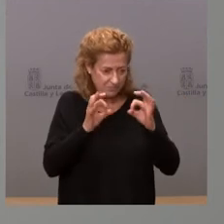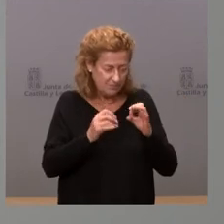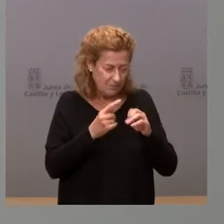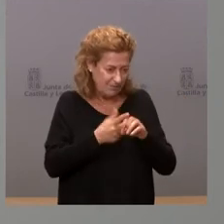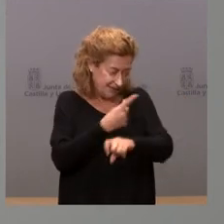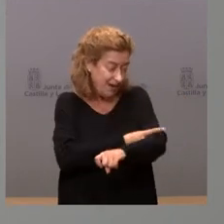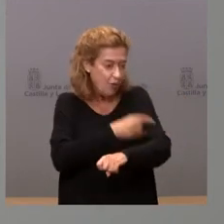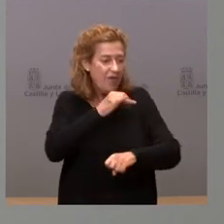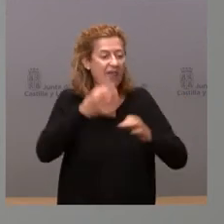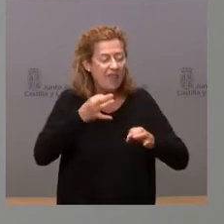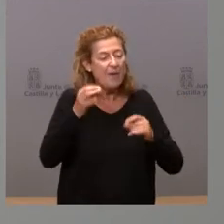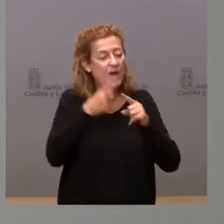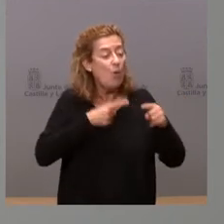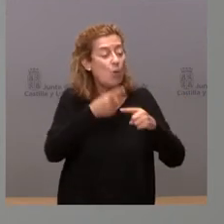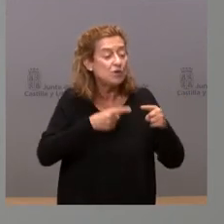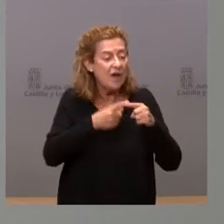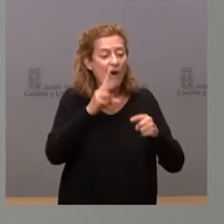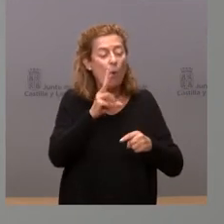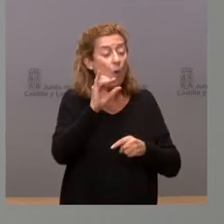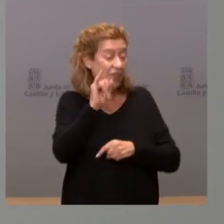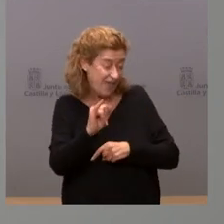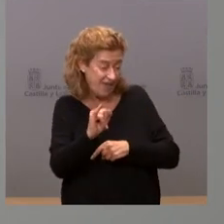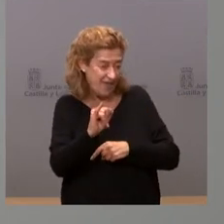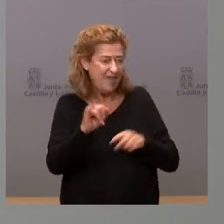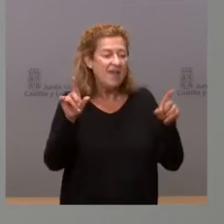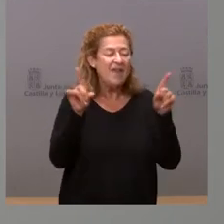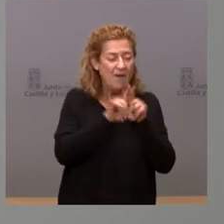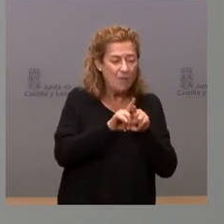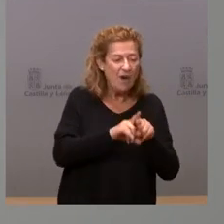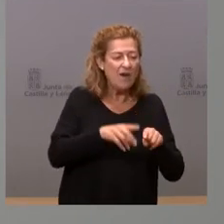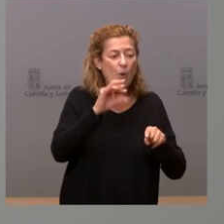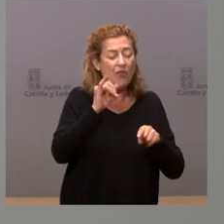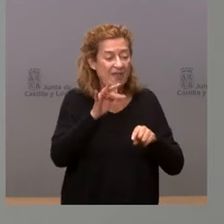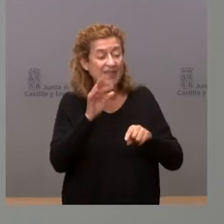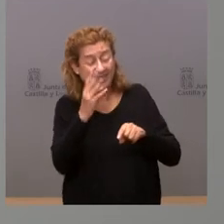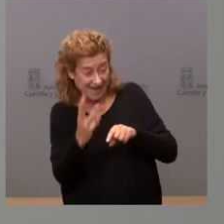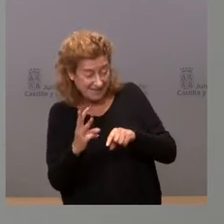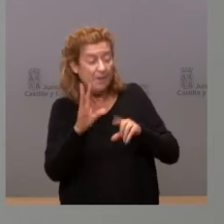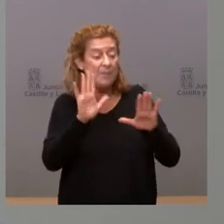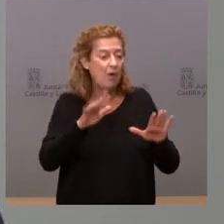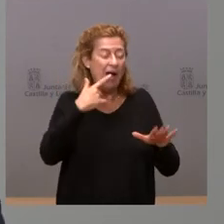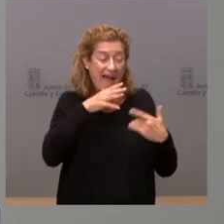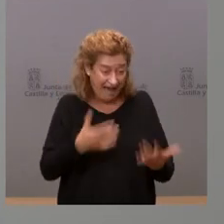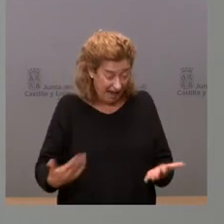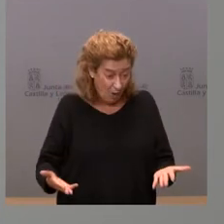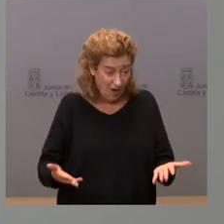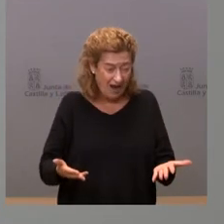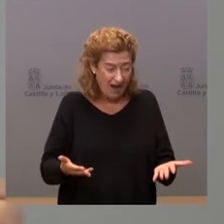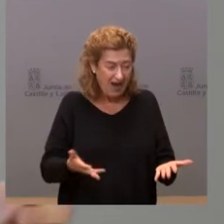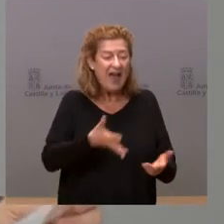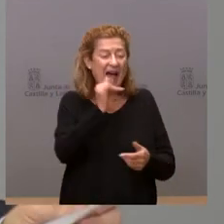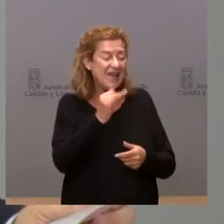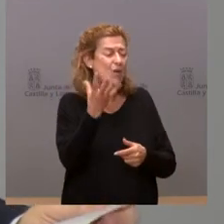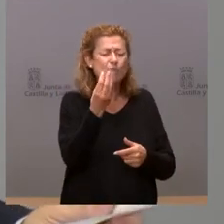utilizando las ucis conducirse en red evidentemente ahora mismo hay